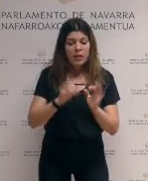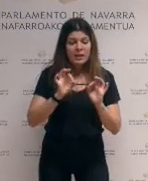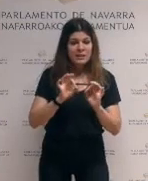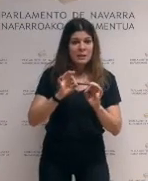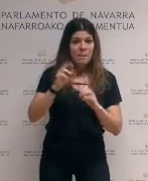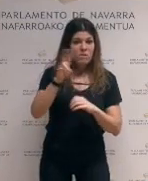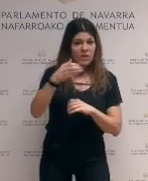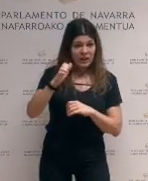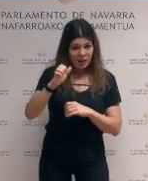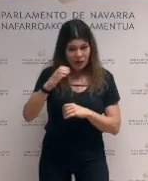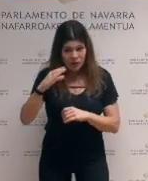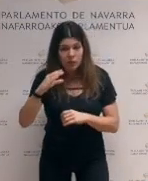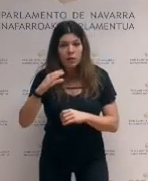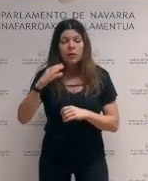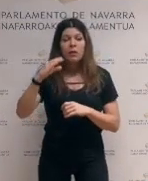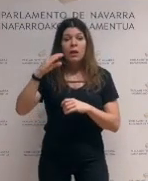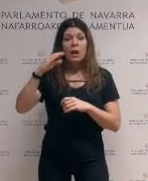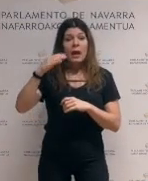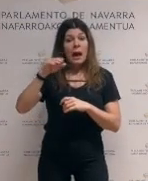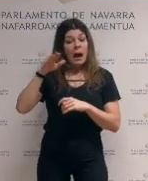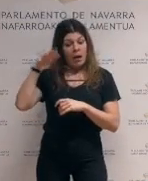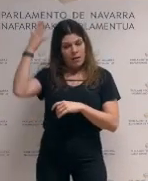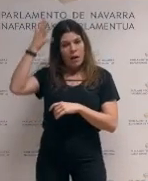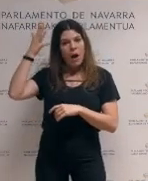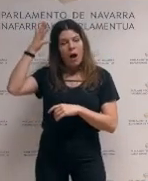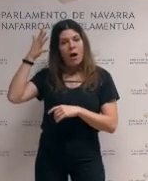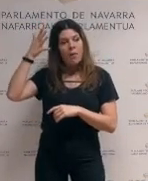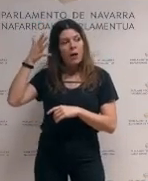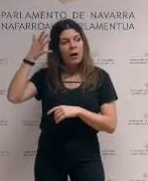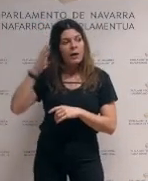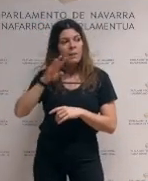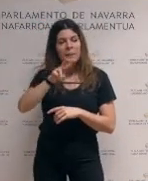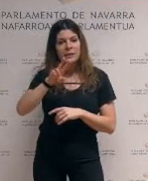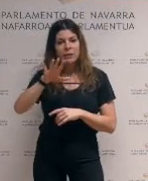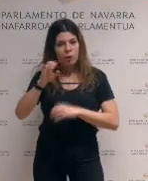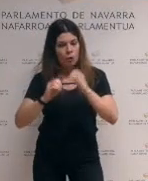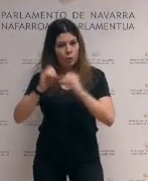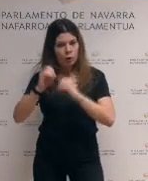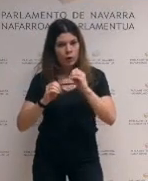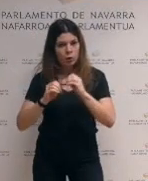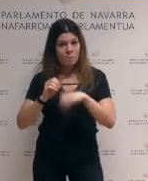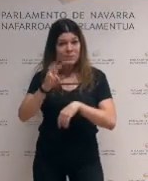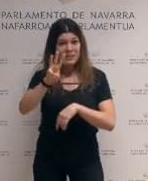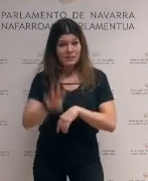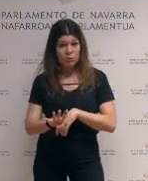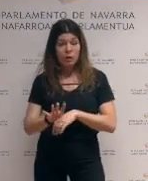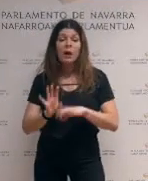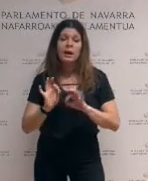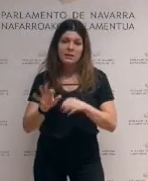en nuestra comunidad foral el 25% de las farmacias son farmacias BEC, 3/4 partes se encuentran en el ámbito